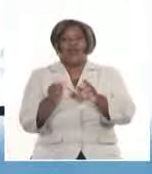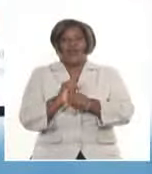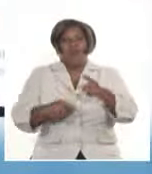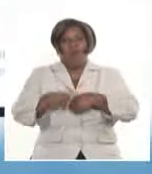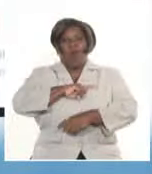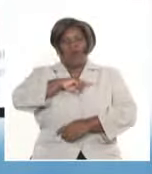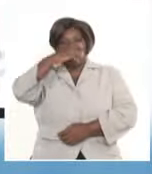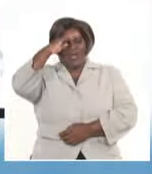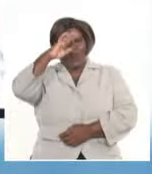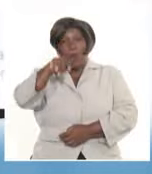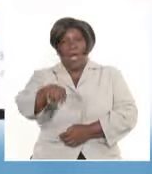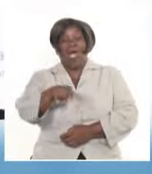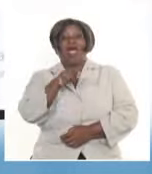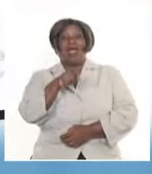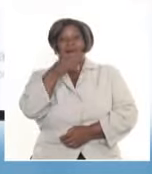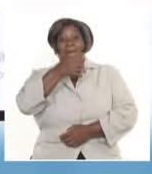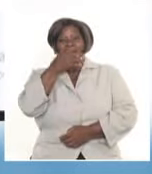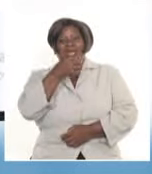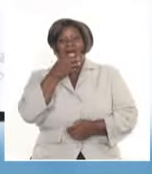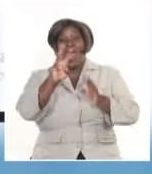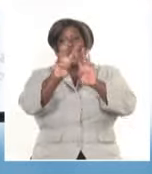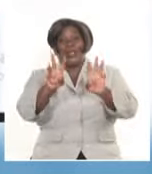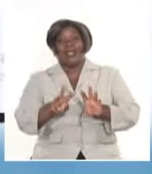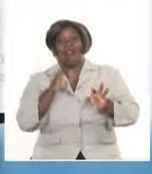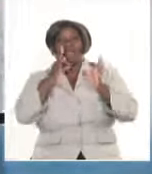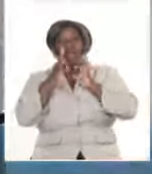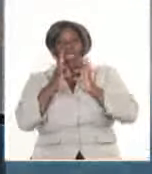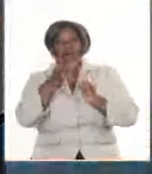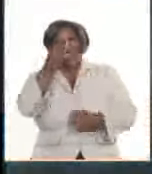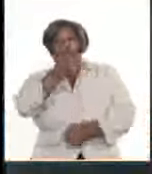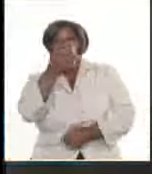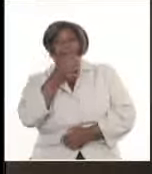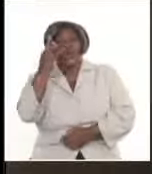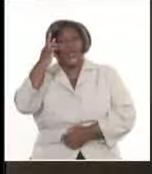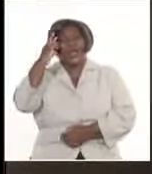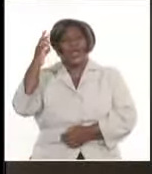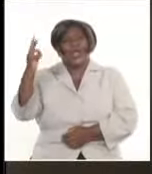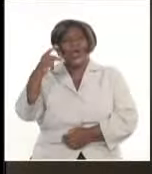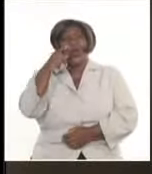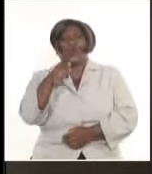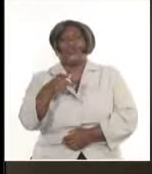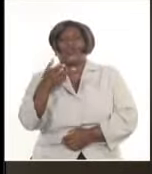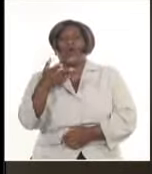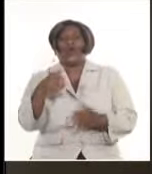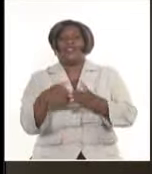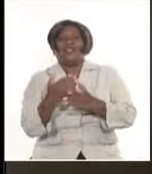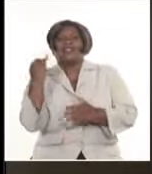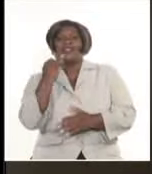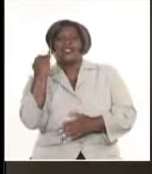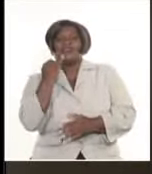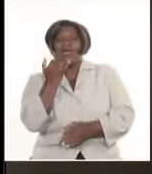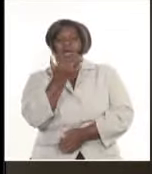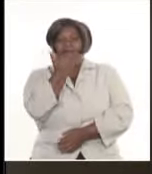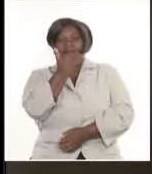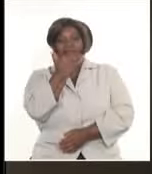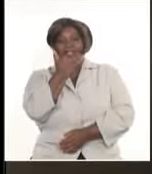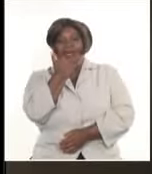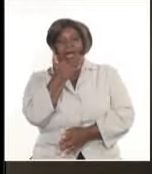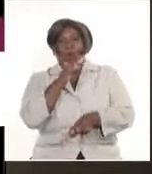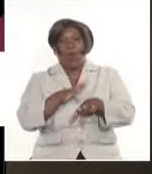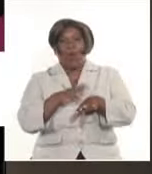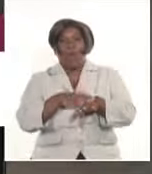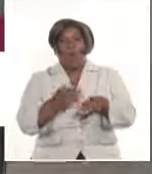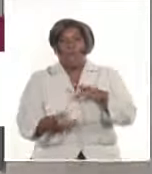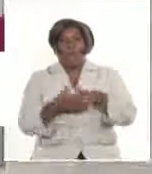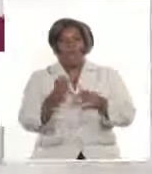social X, el canciller cubano recordó a las víctimas de tales acciones violentas en ocasión del Día Internacional de los Afectados por ese flagelo.